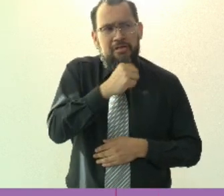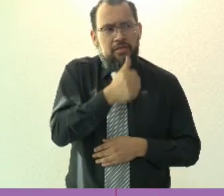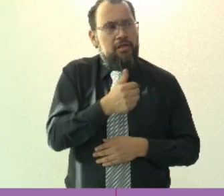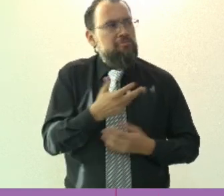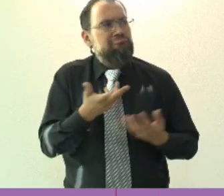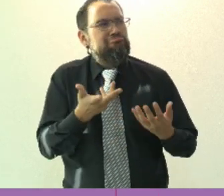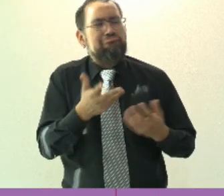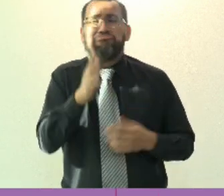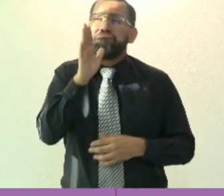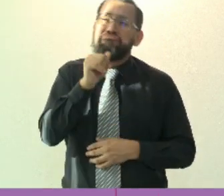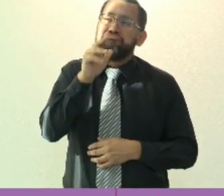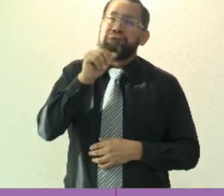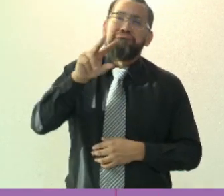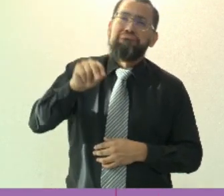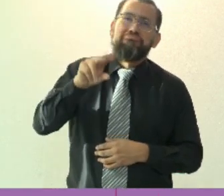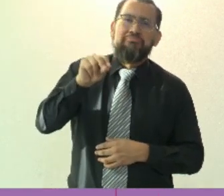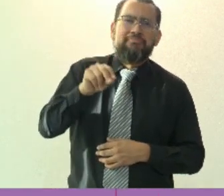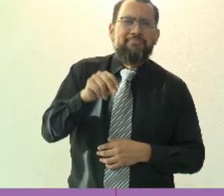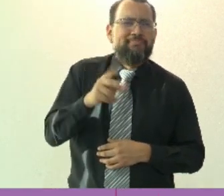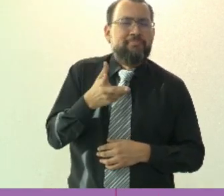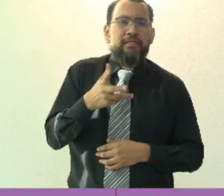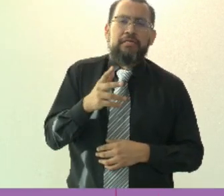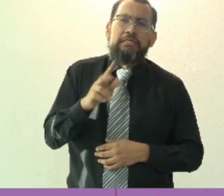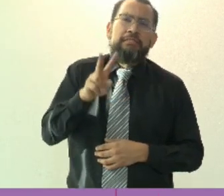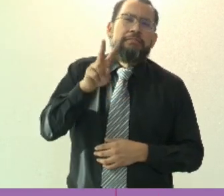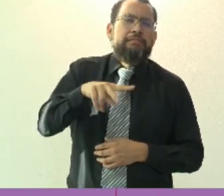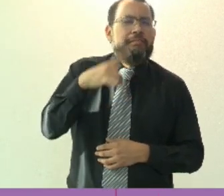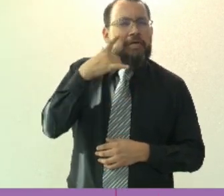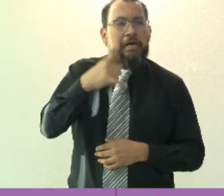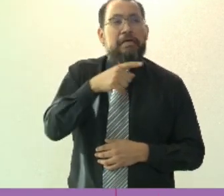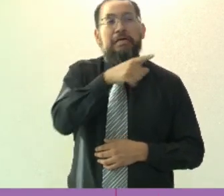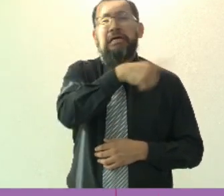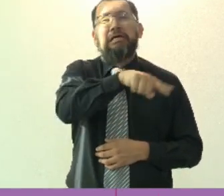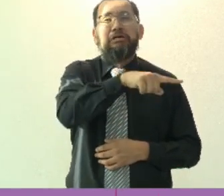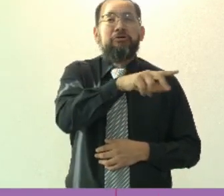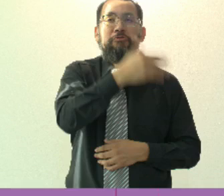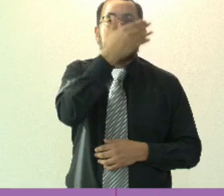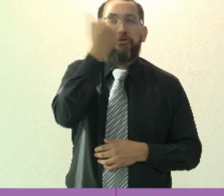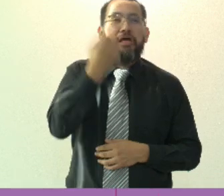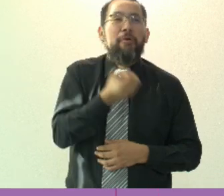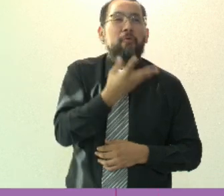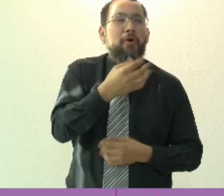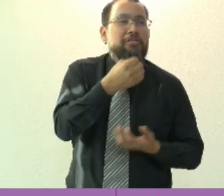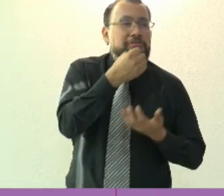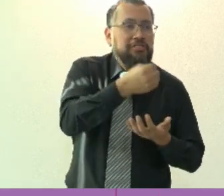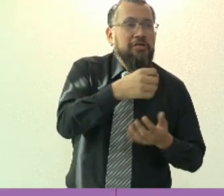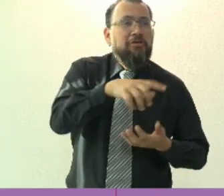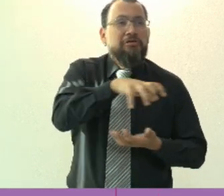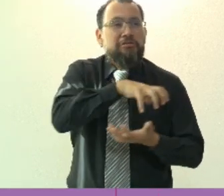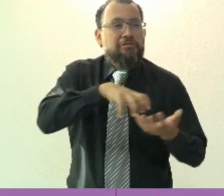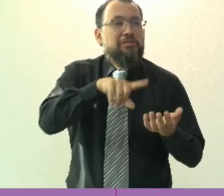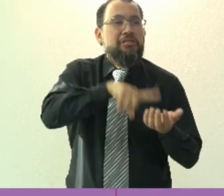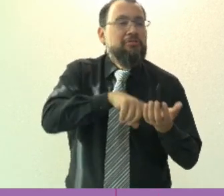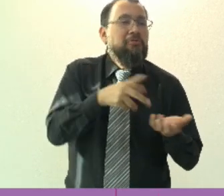puede. No, las veces que hemos intentado es un caos, ni ellos saben qué tienen.